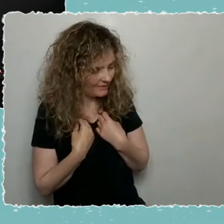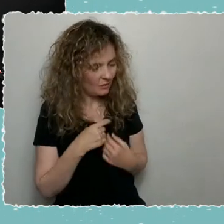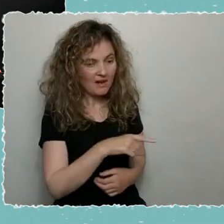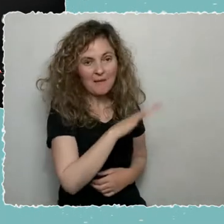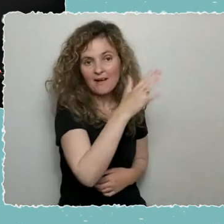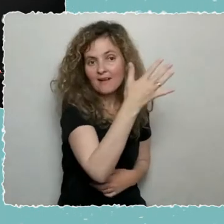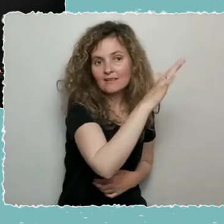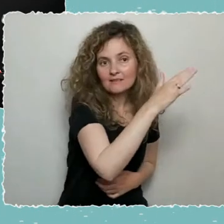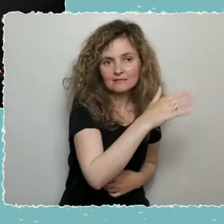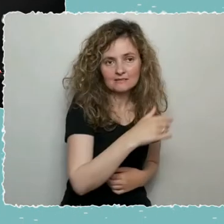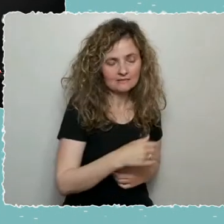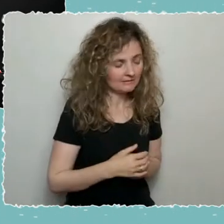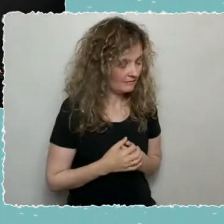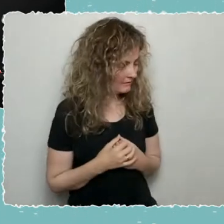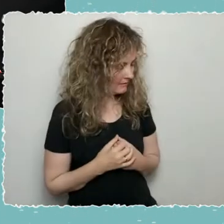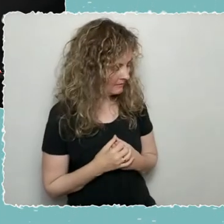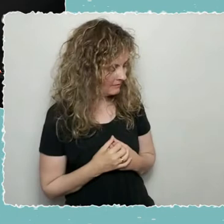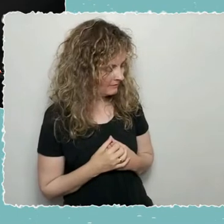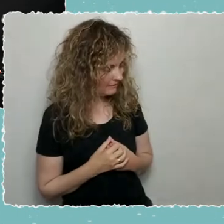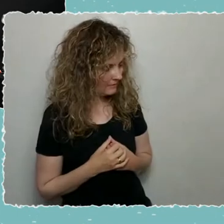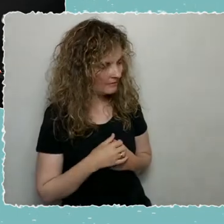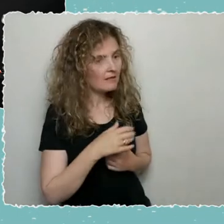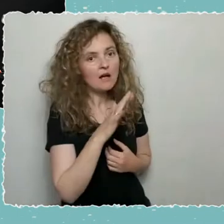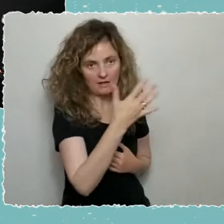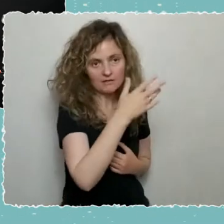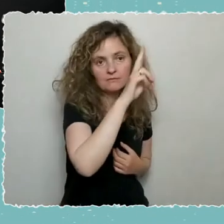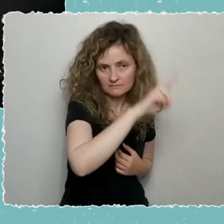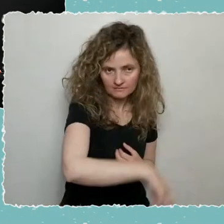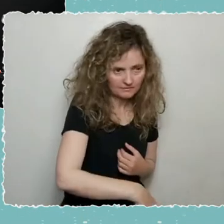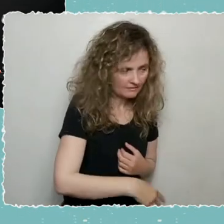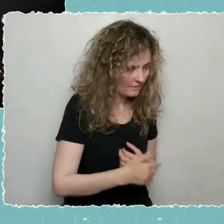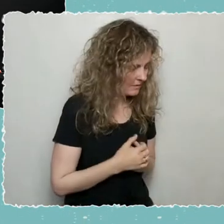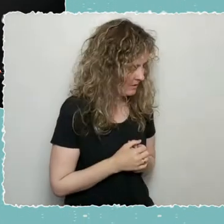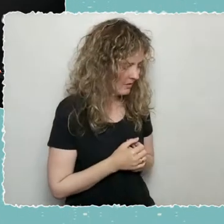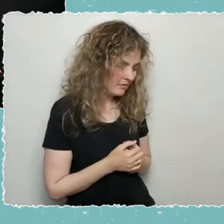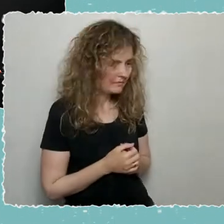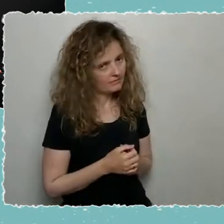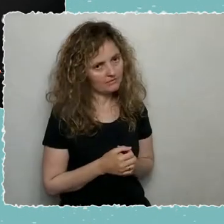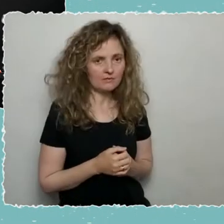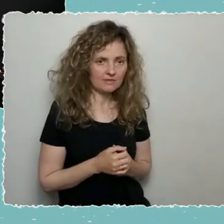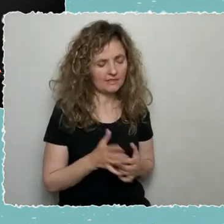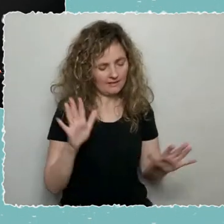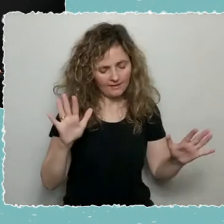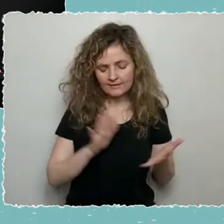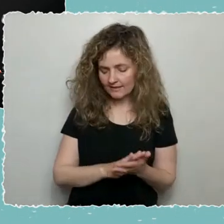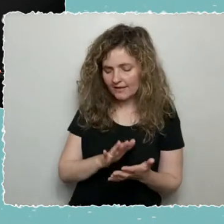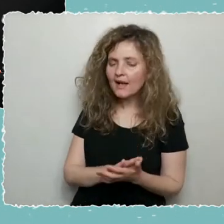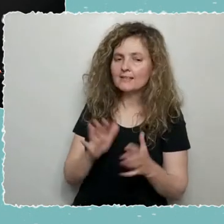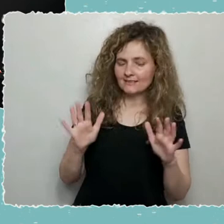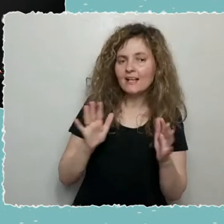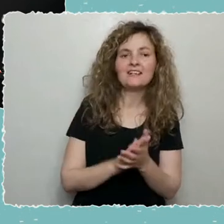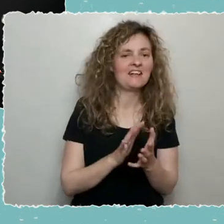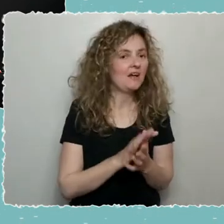¡Ay! ¡Unha man! Iso é unha man. ¡Oi, oi, oi!